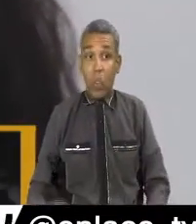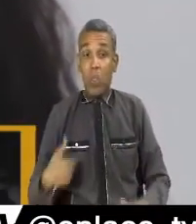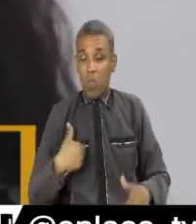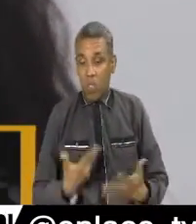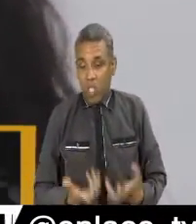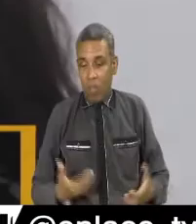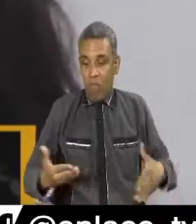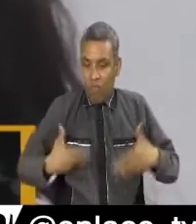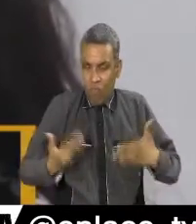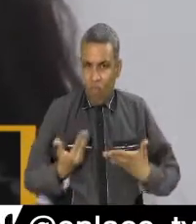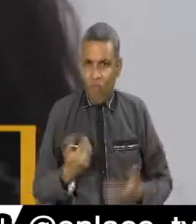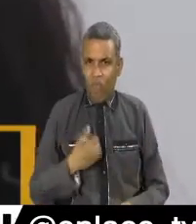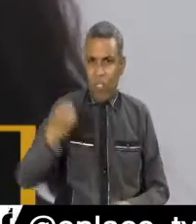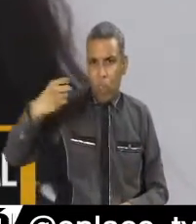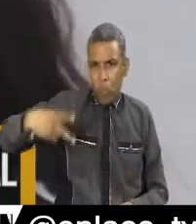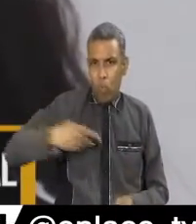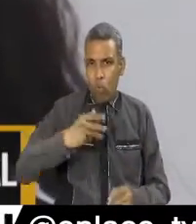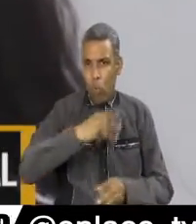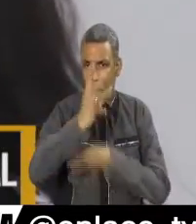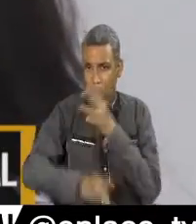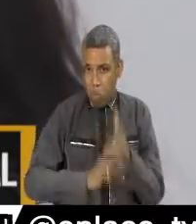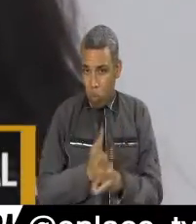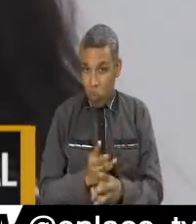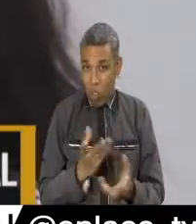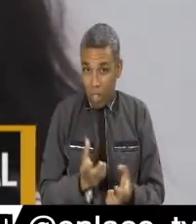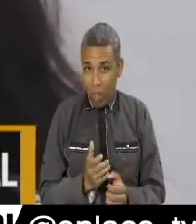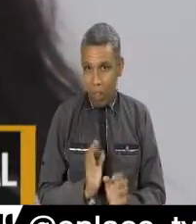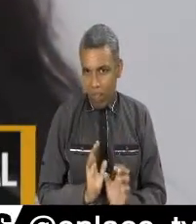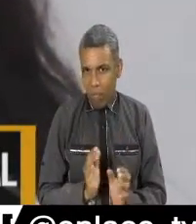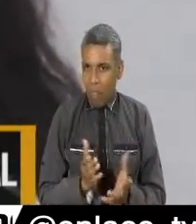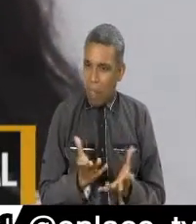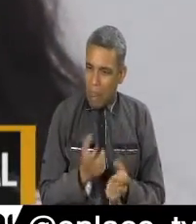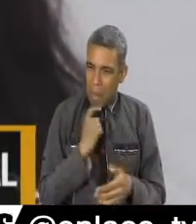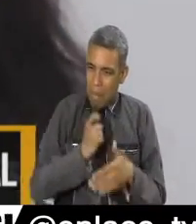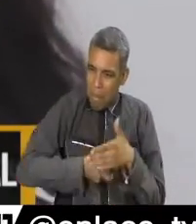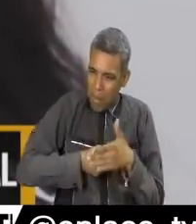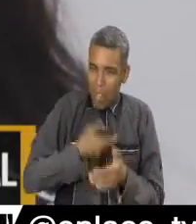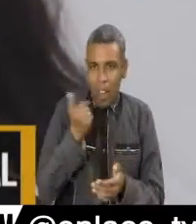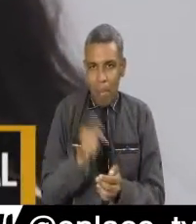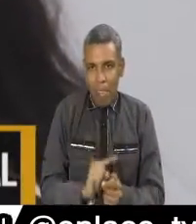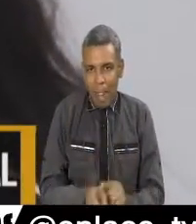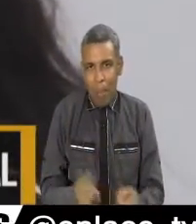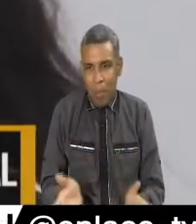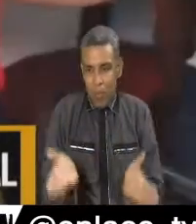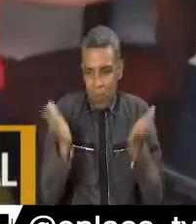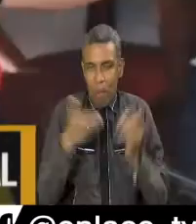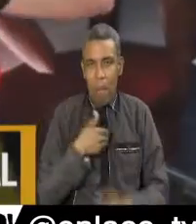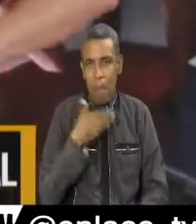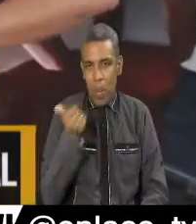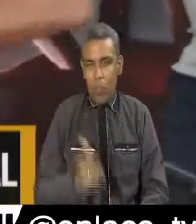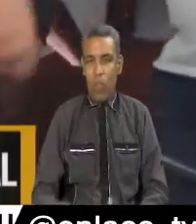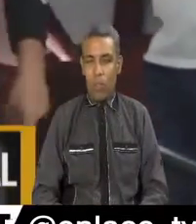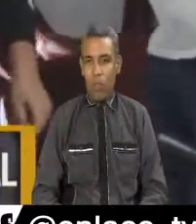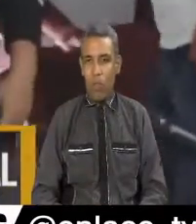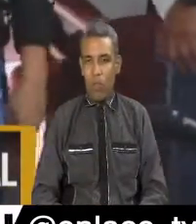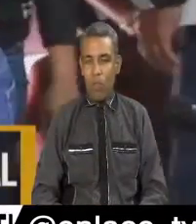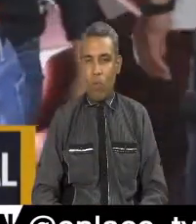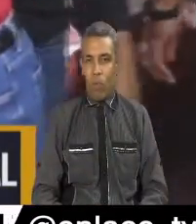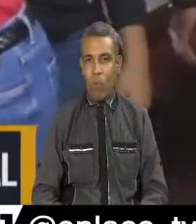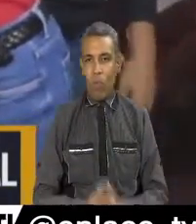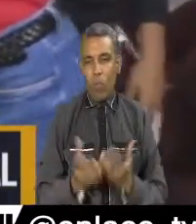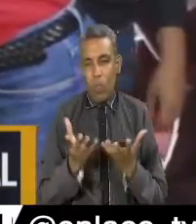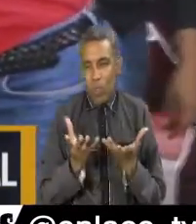segundo Mundial voy a poder mejorar ese W que tengo y lograr el